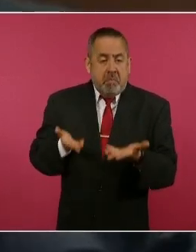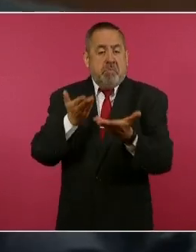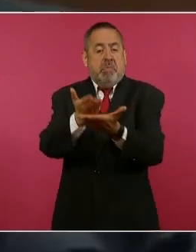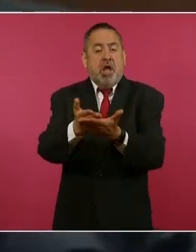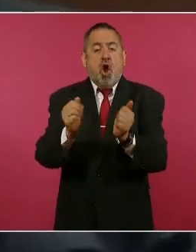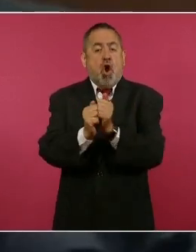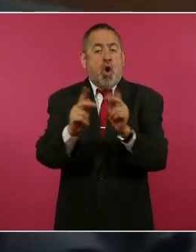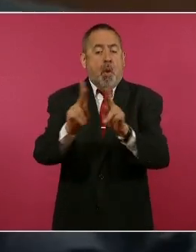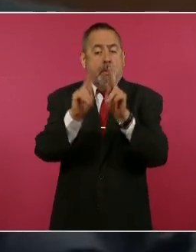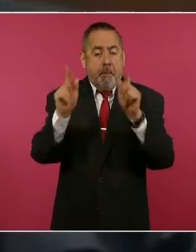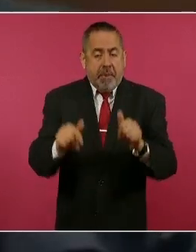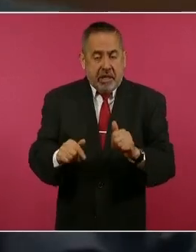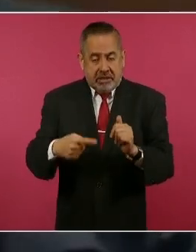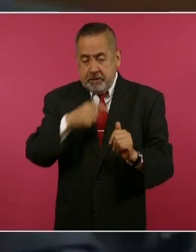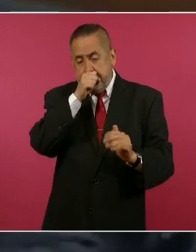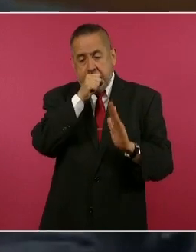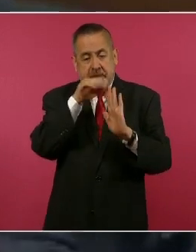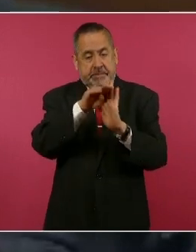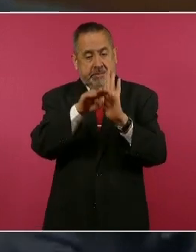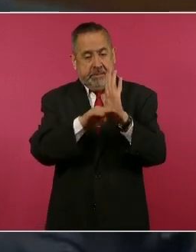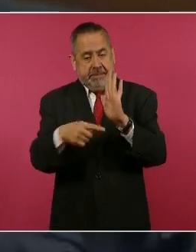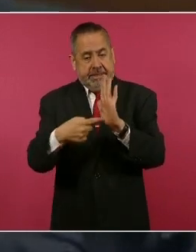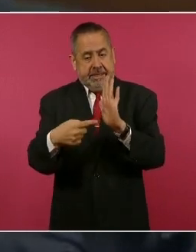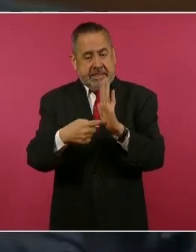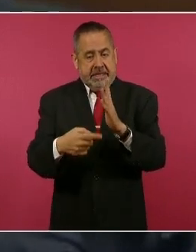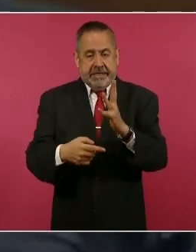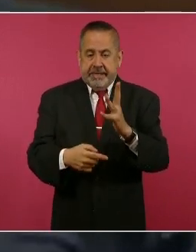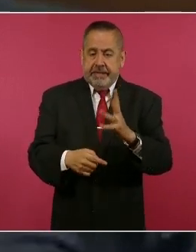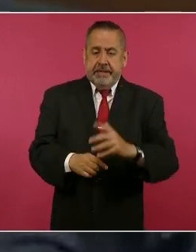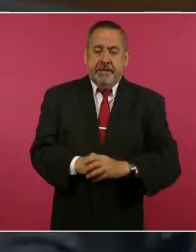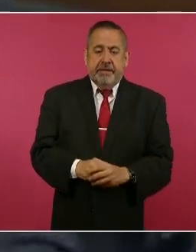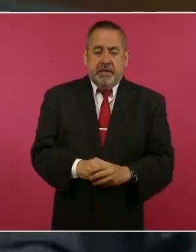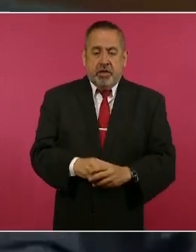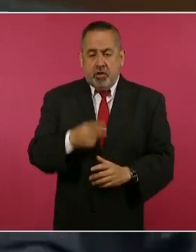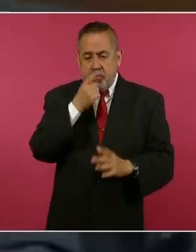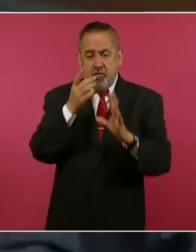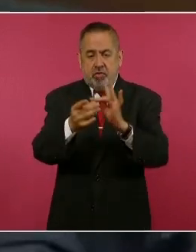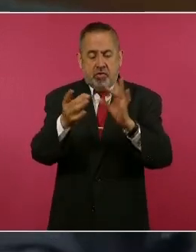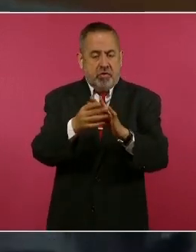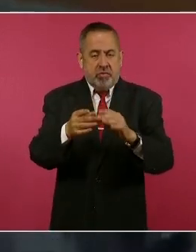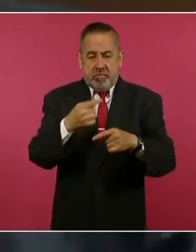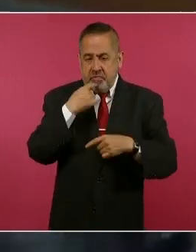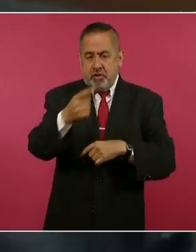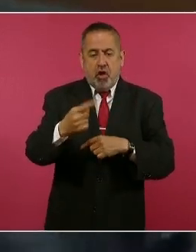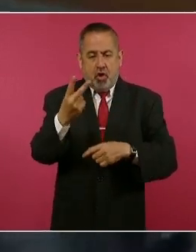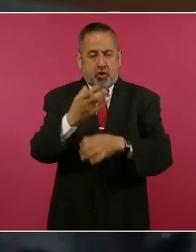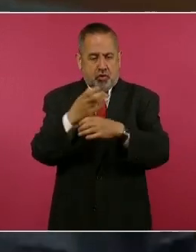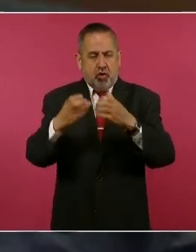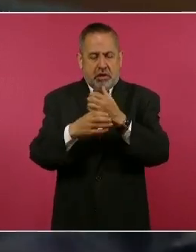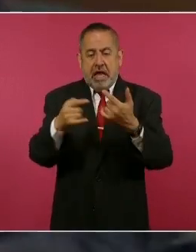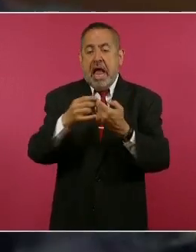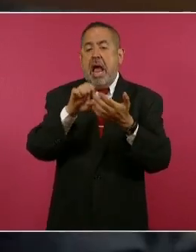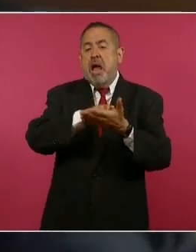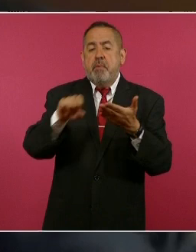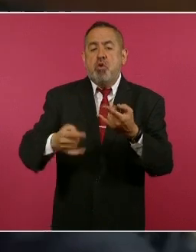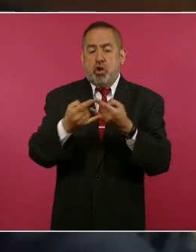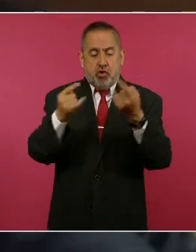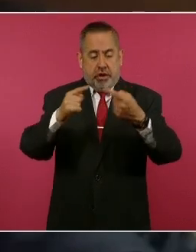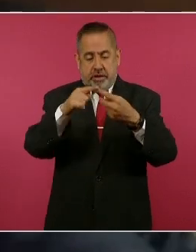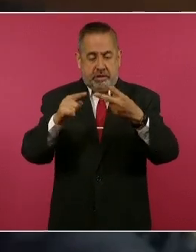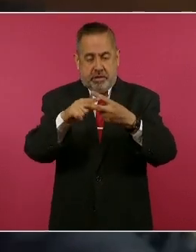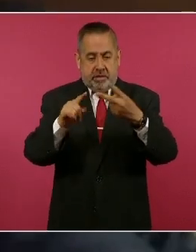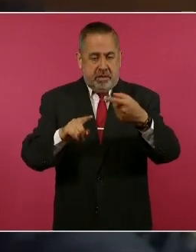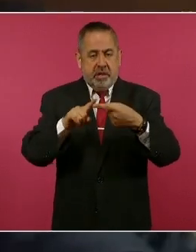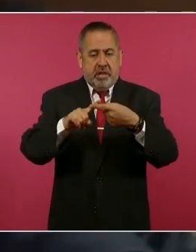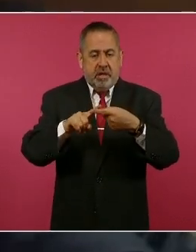solución pacífica señalados en esta Carta. Quiero referirme a 2 casos. Quiero